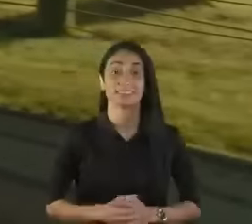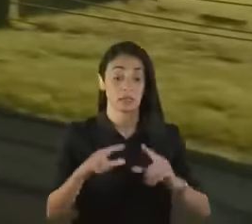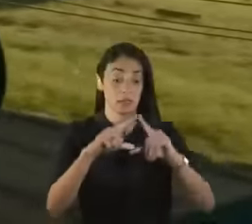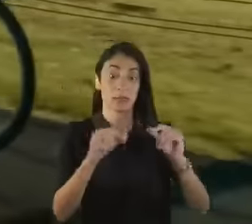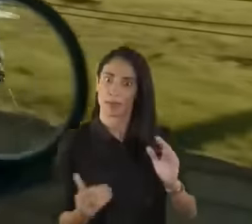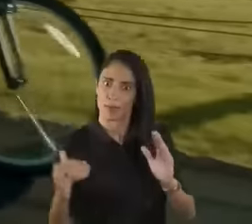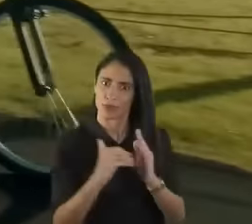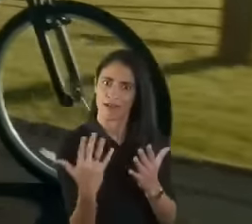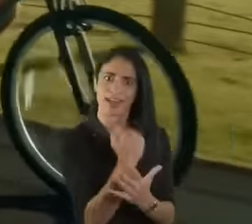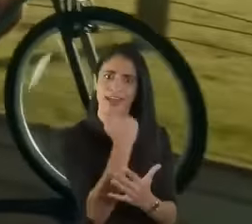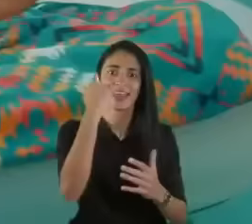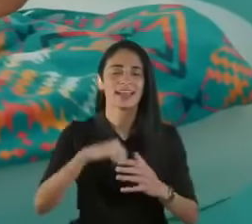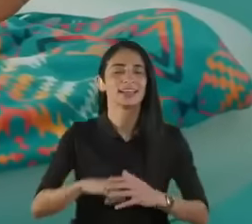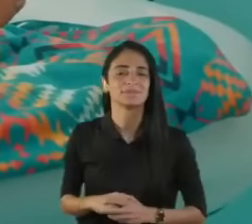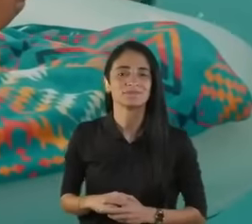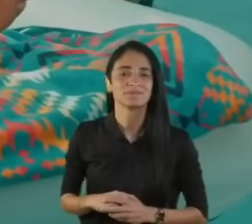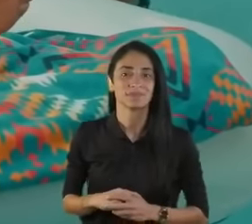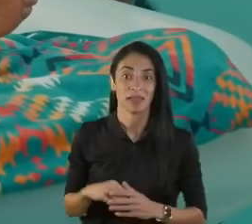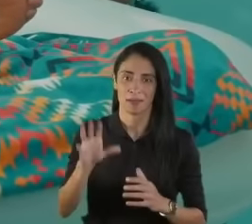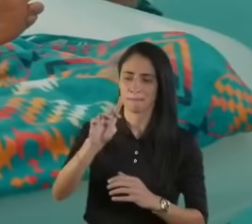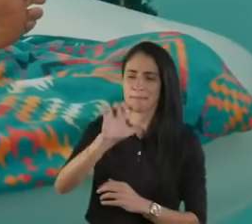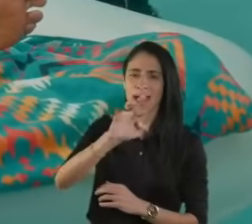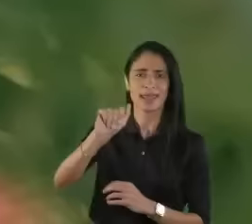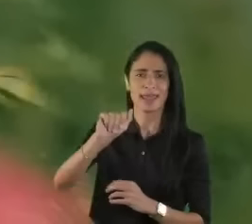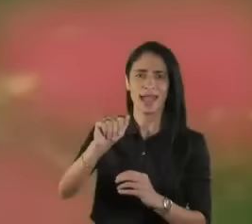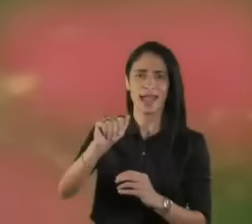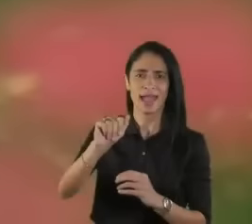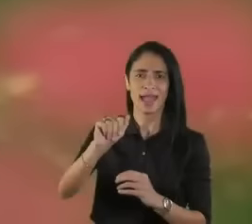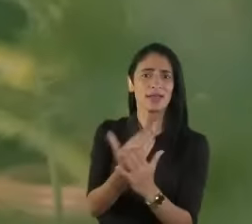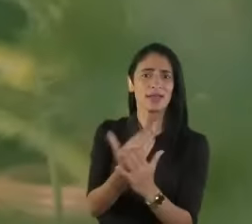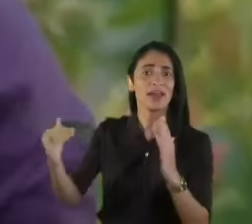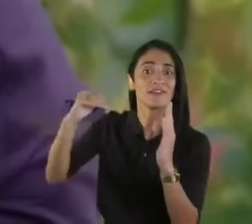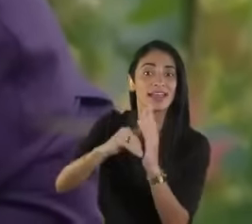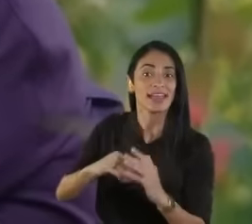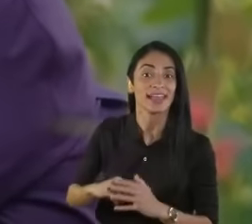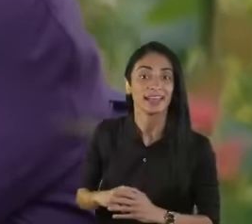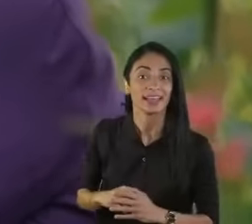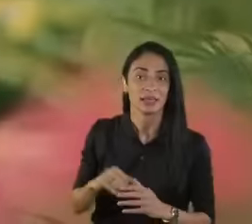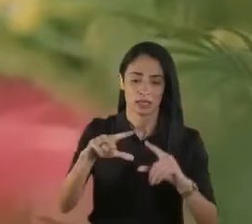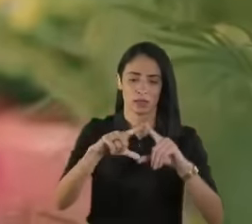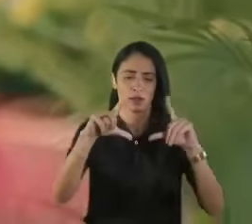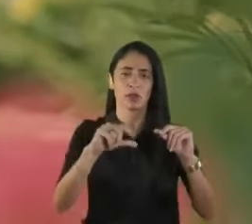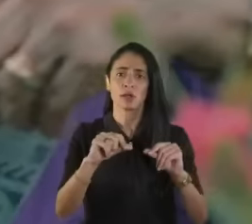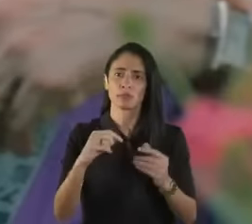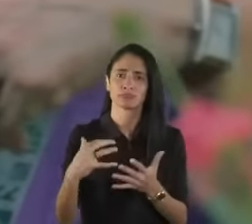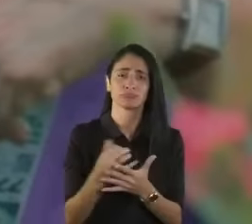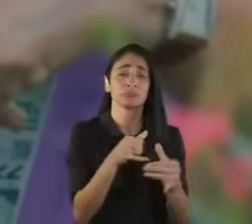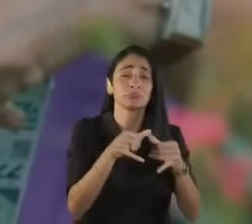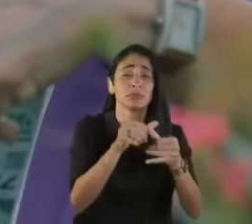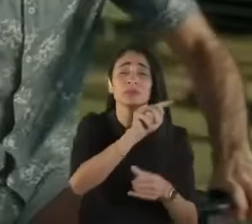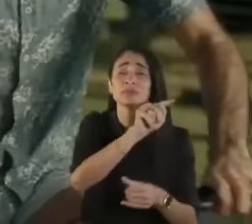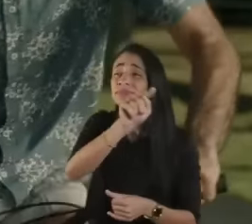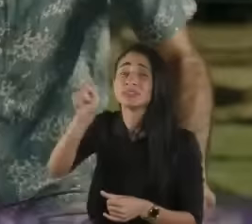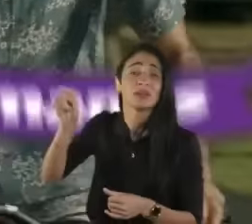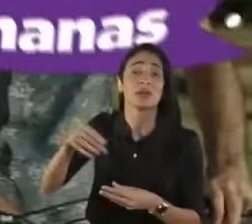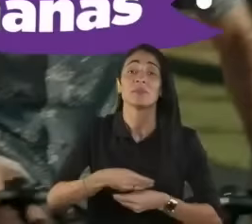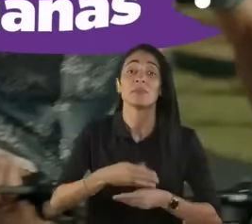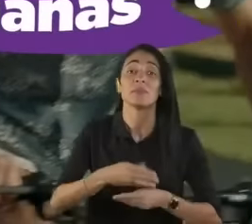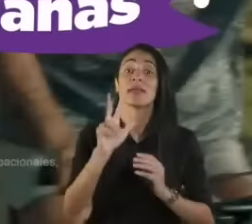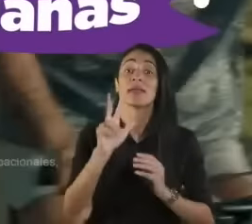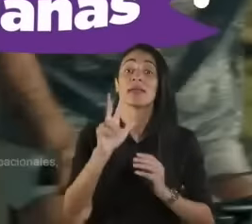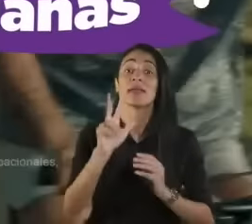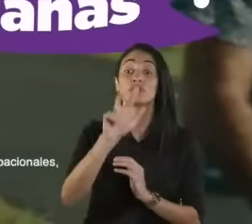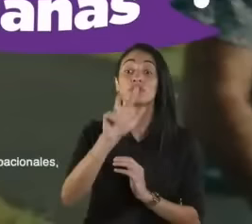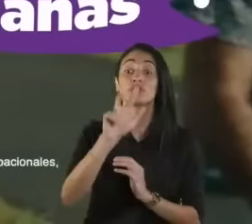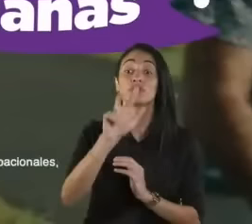¡Para que se peguen otra vez! ¡Tu billetito, para que te pegue! ¡María, para que te pegues otra vez! Los billeteros están por todas